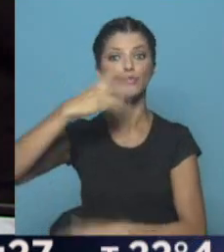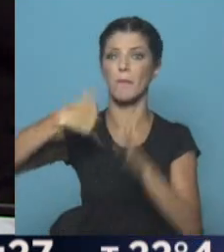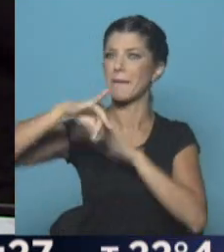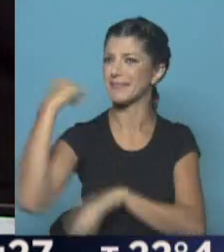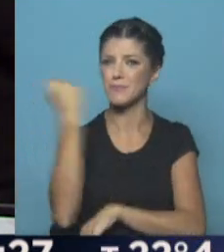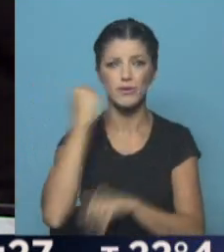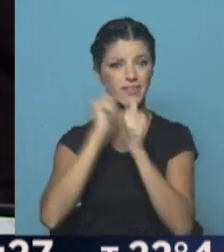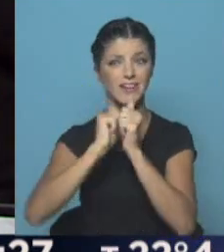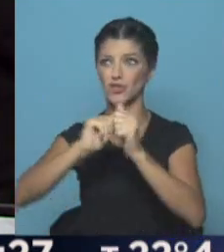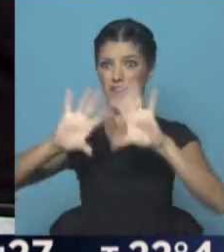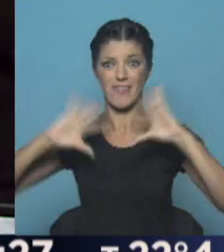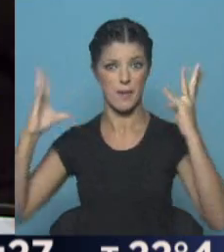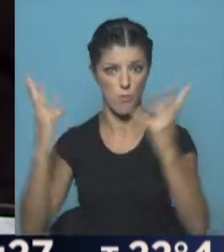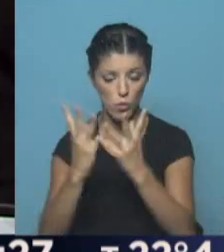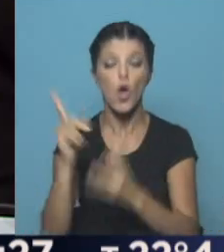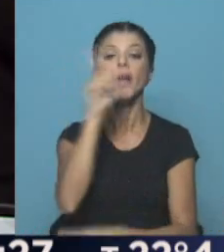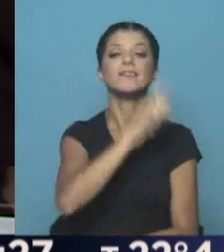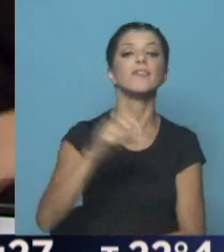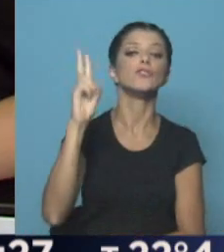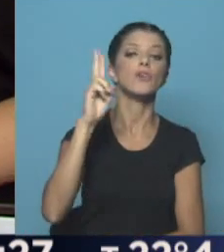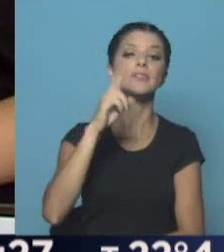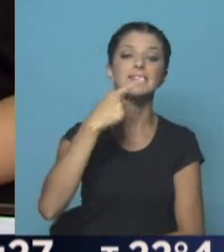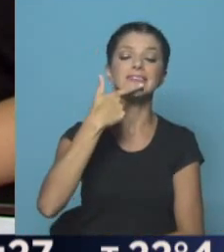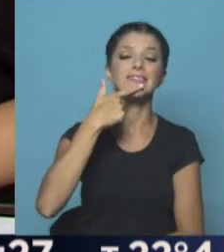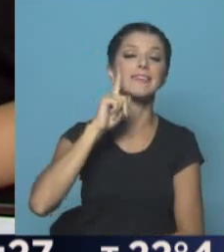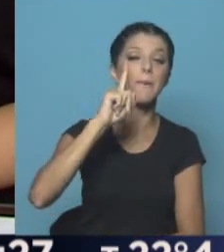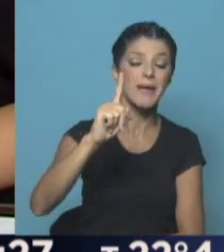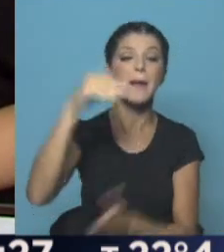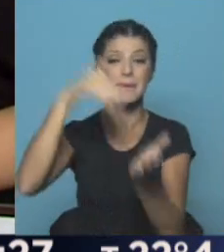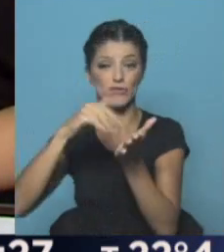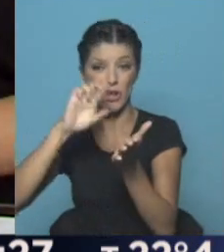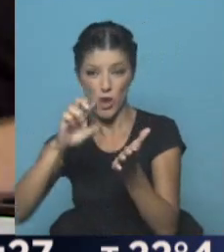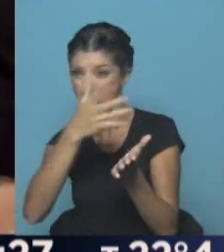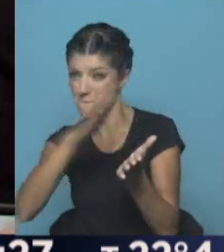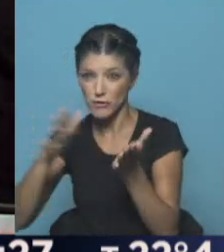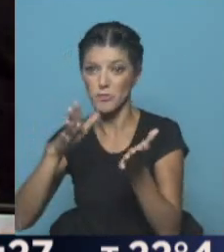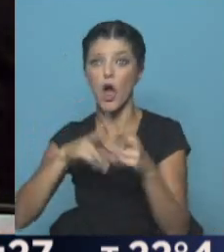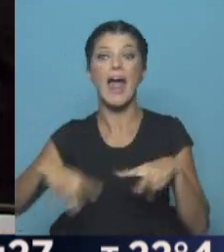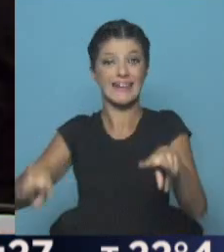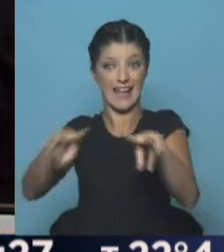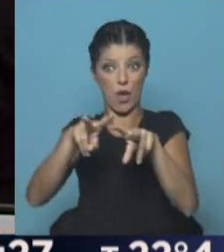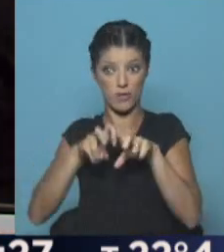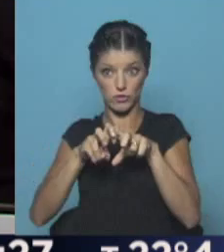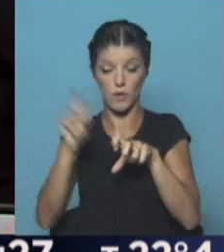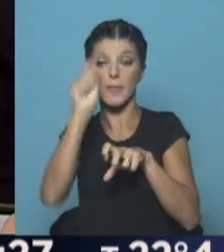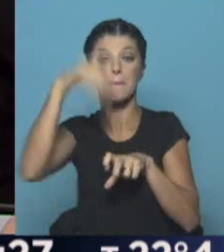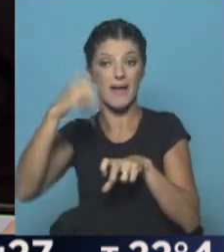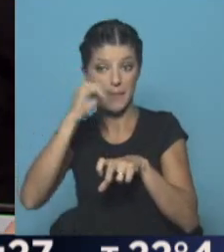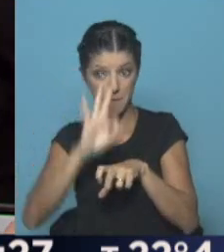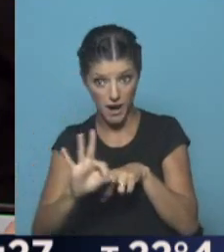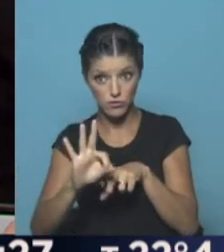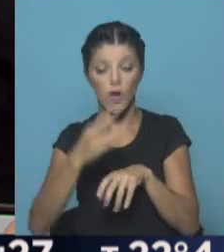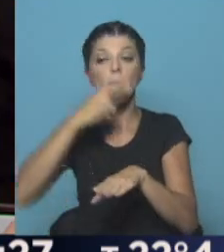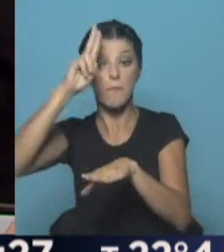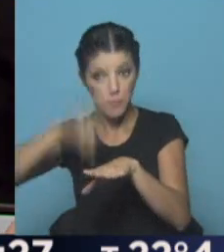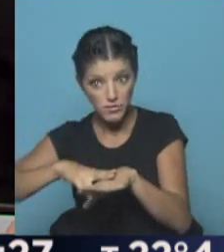la historia del mundo. Casi 117 mil millones de dólares fue la recaudación. De hecho, la recaudación del mes de marzo en cuanto a impuestos ascendió a más